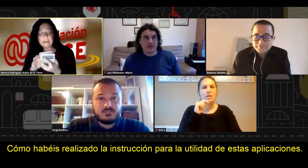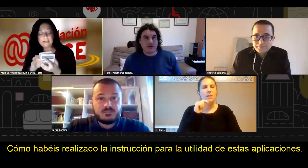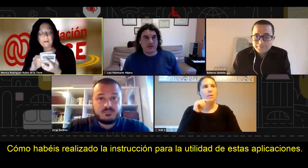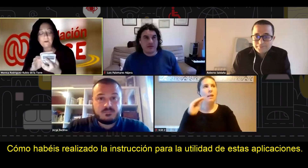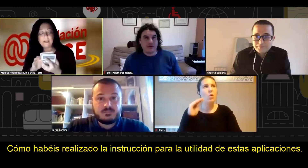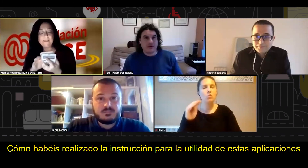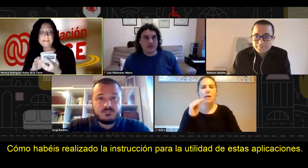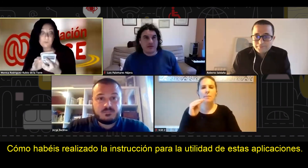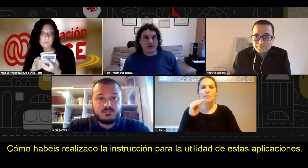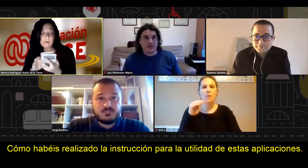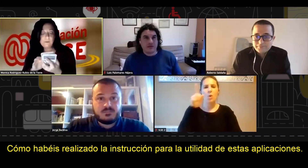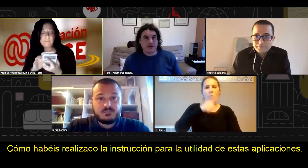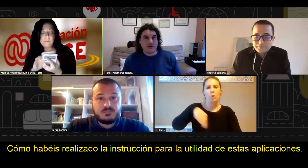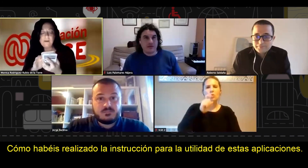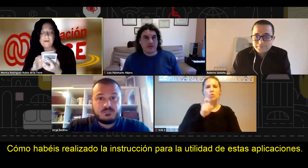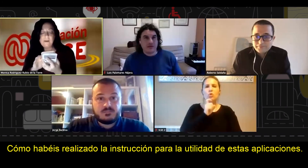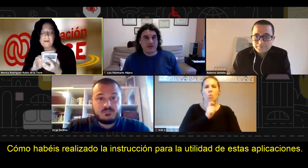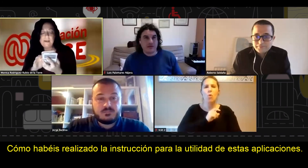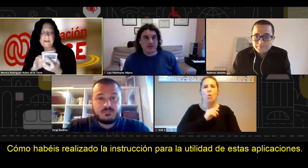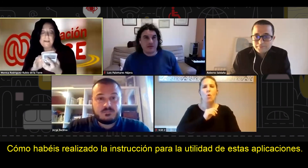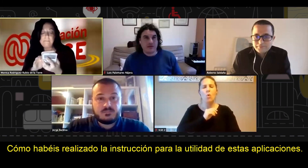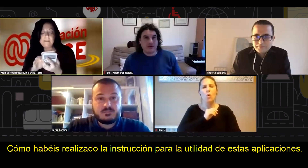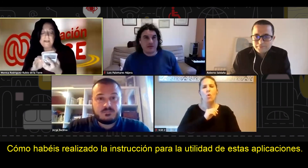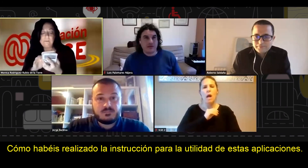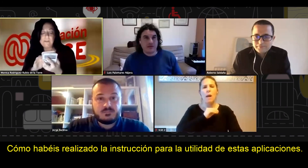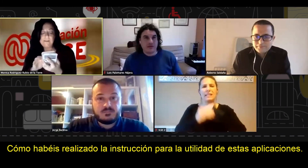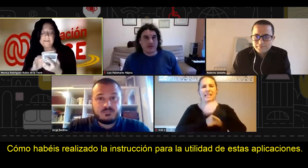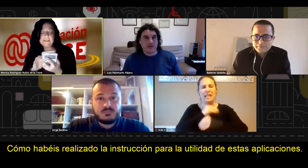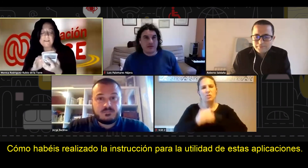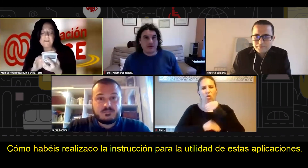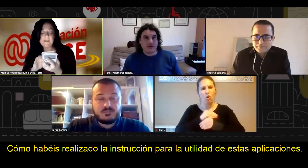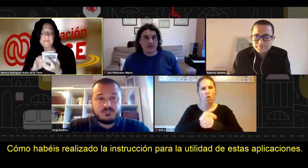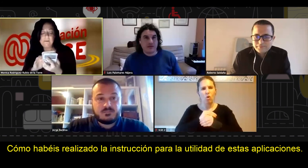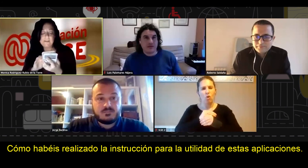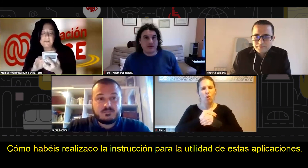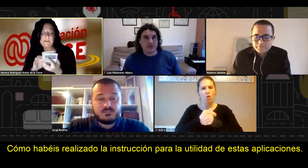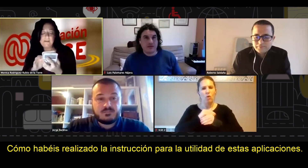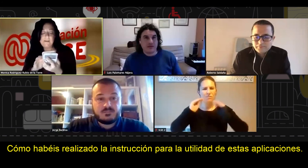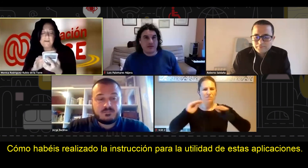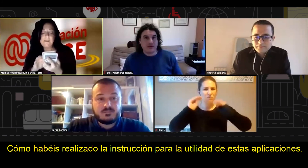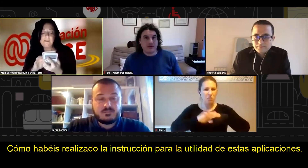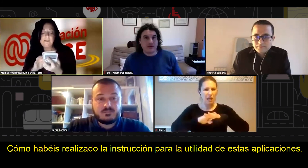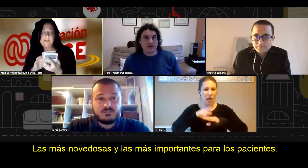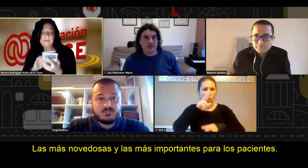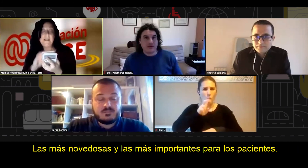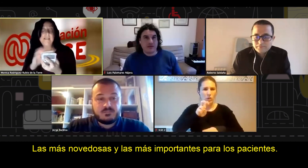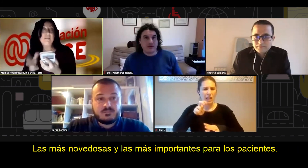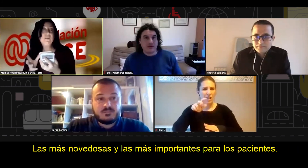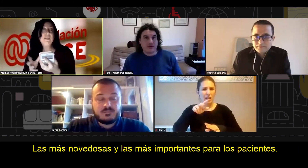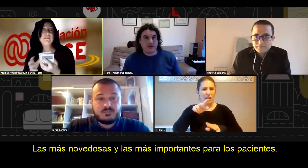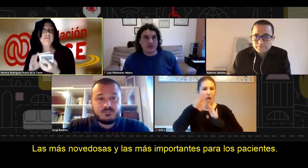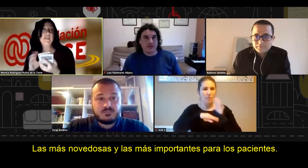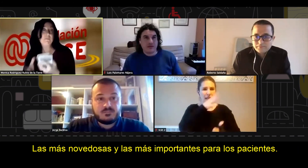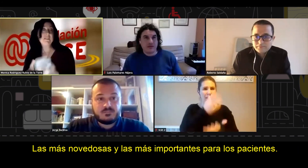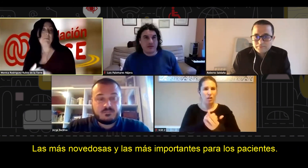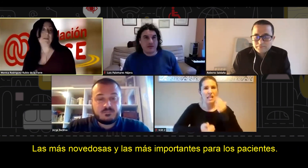realizado la instrucción para la utilidad de estas aplicaciones? Las más novedosas y las